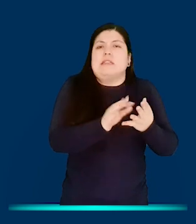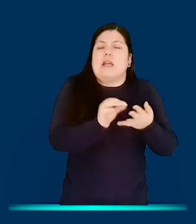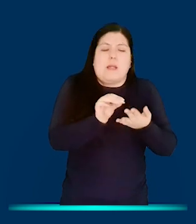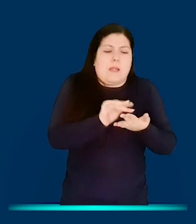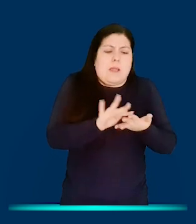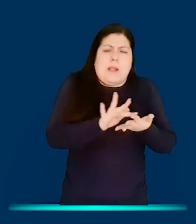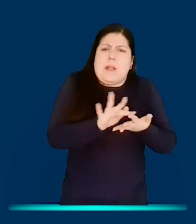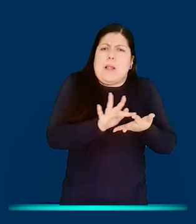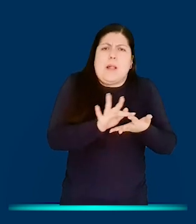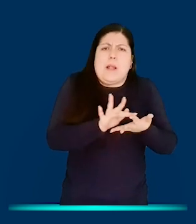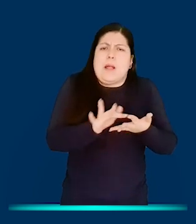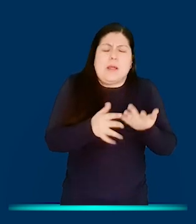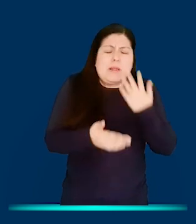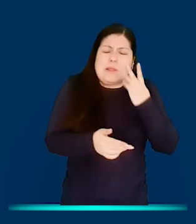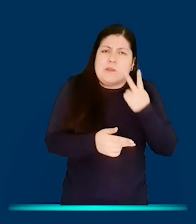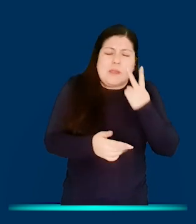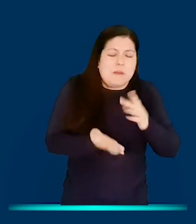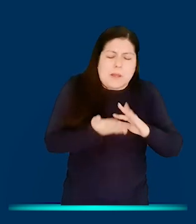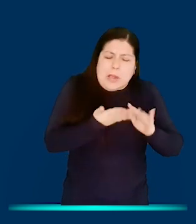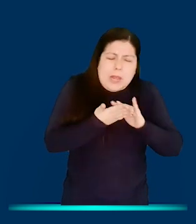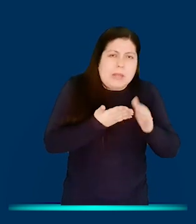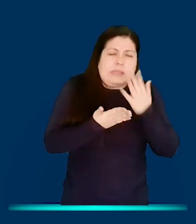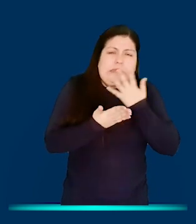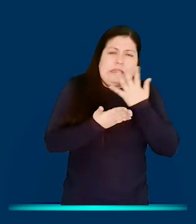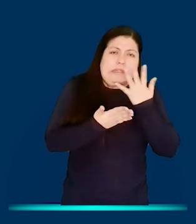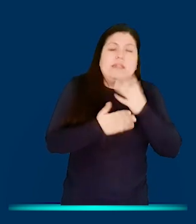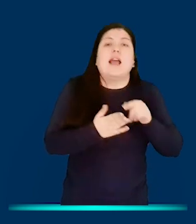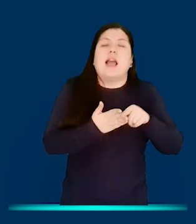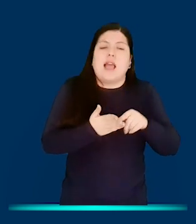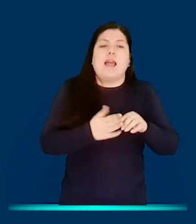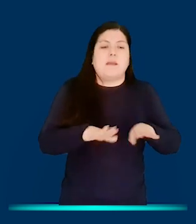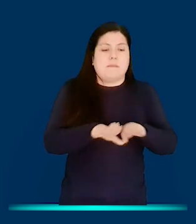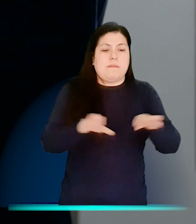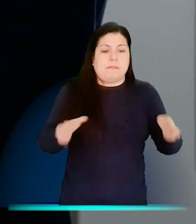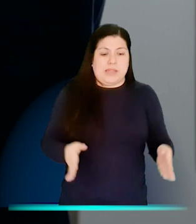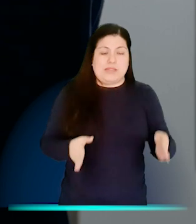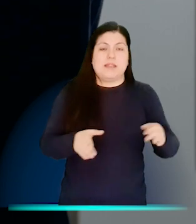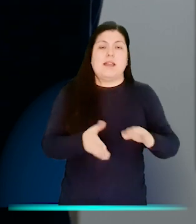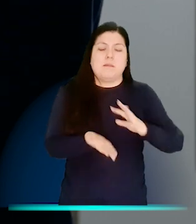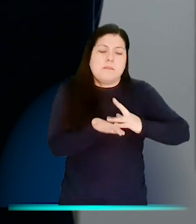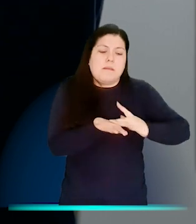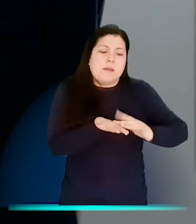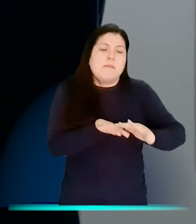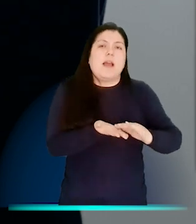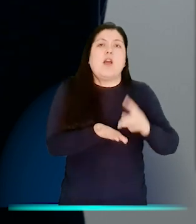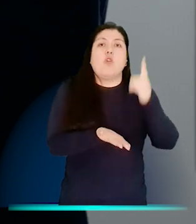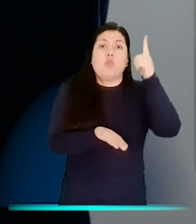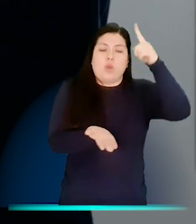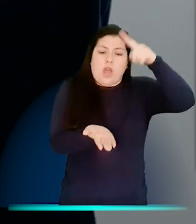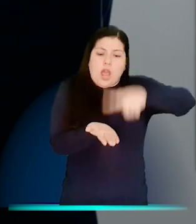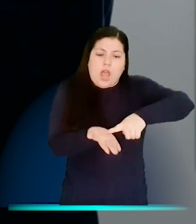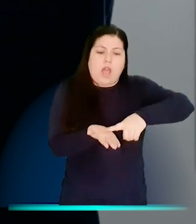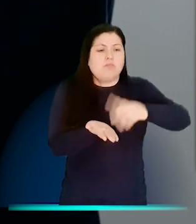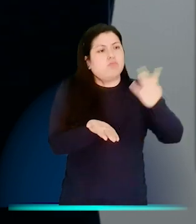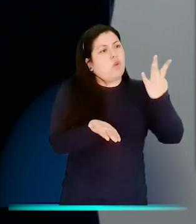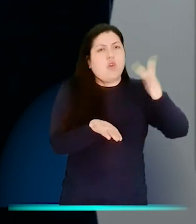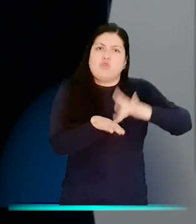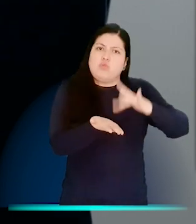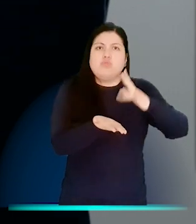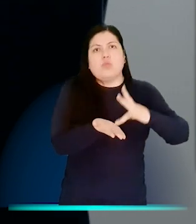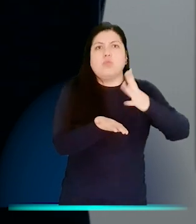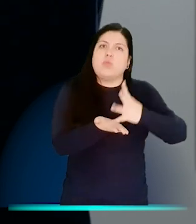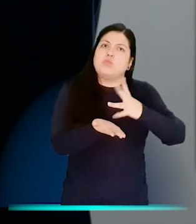trabajo, han perdido las huellas dactilares. Digamos que nuestras máquinas biométricas en mesa tienen la posibilidad de